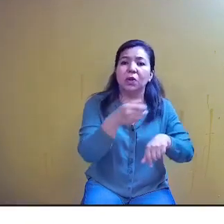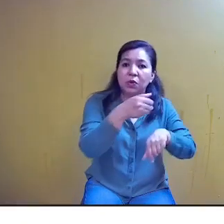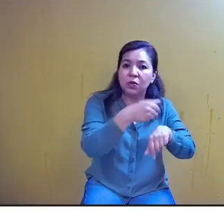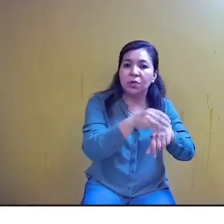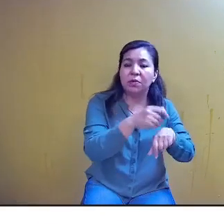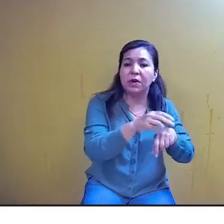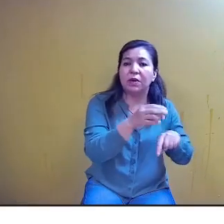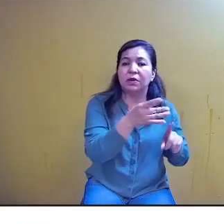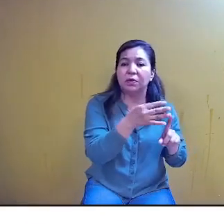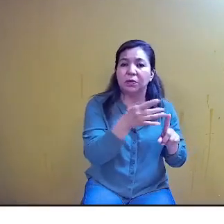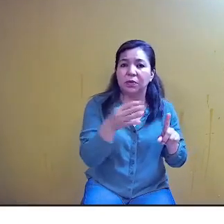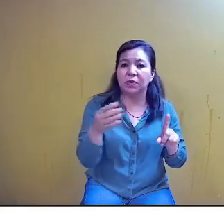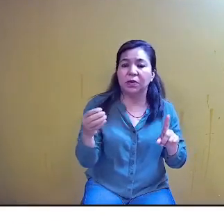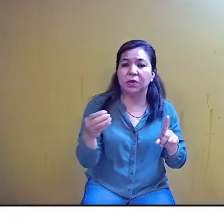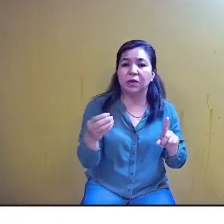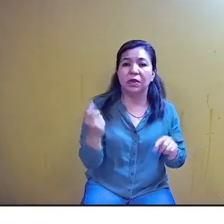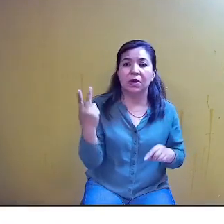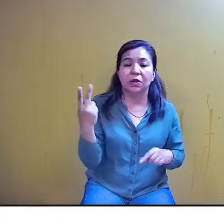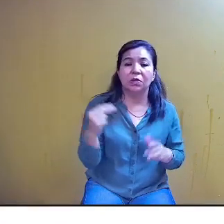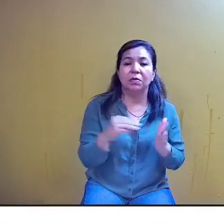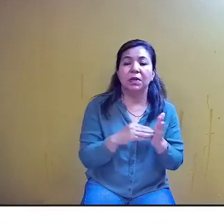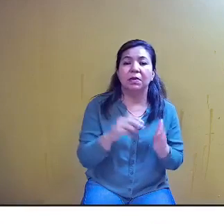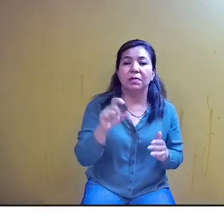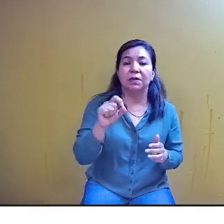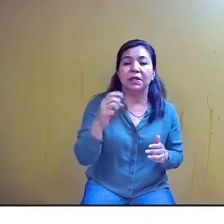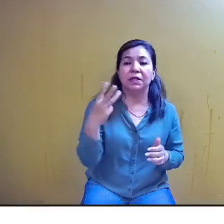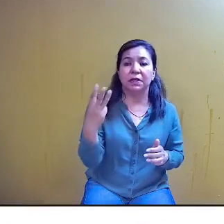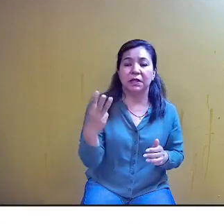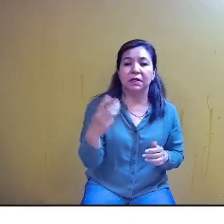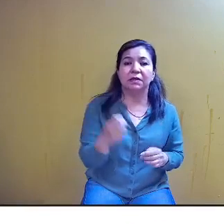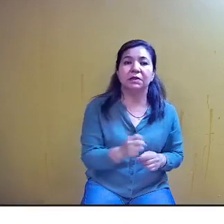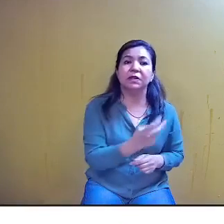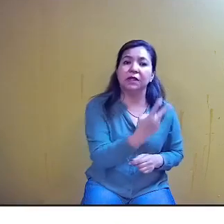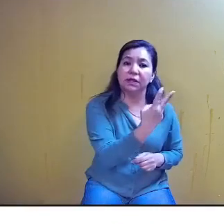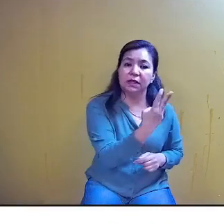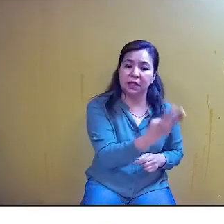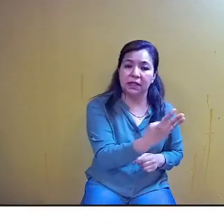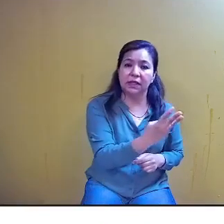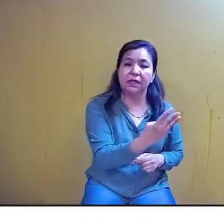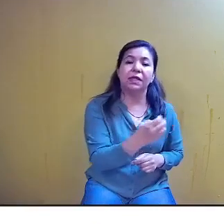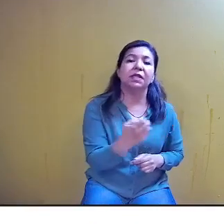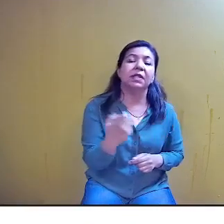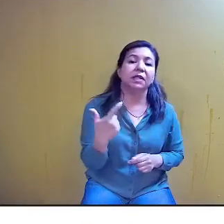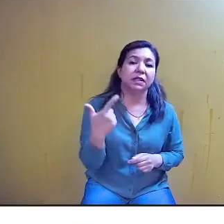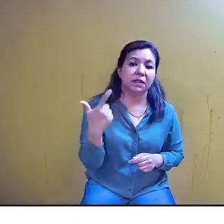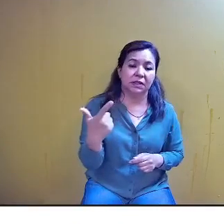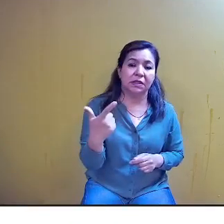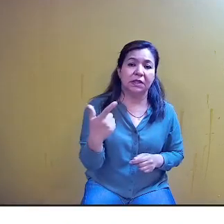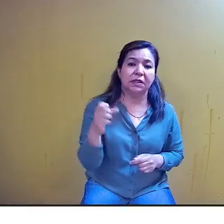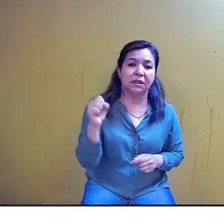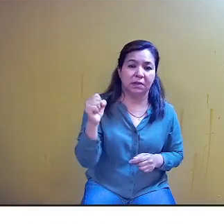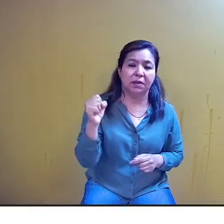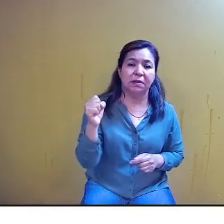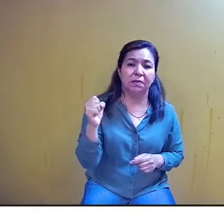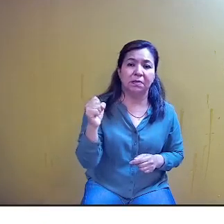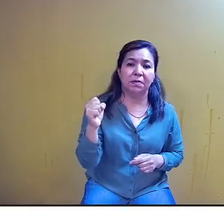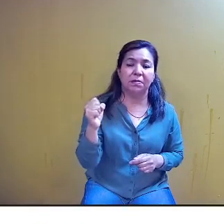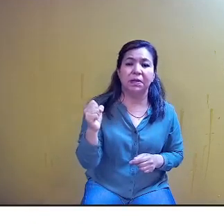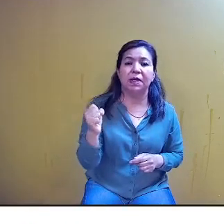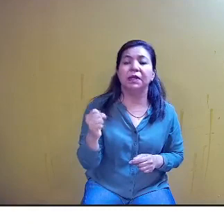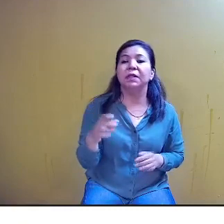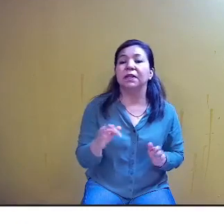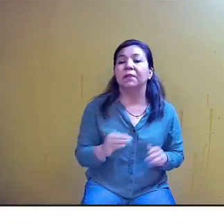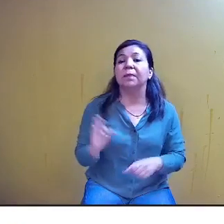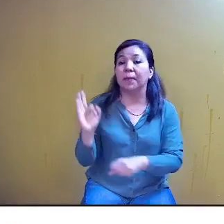y 60/2023, de fechas 3 y 30 de noviembre del 2023 respectivamente. En su